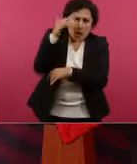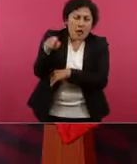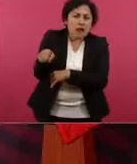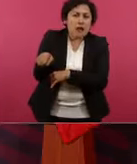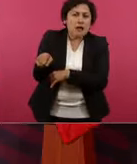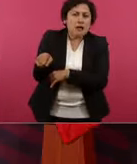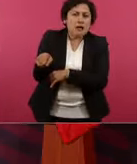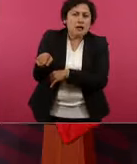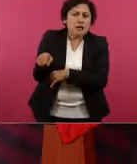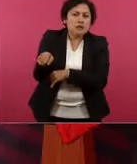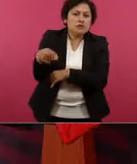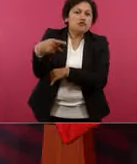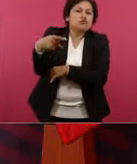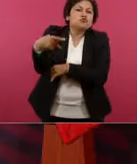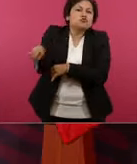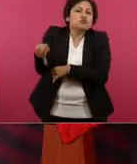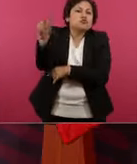cree